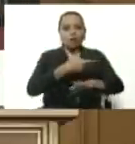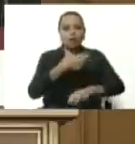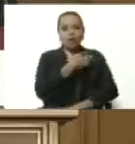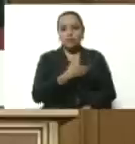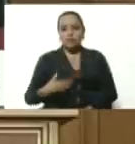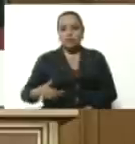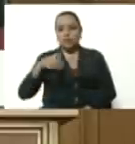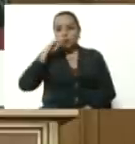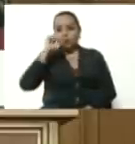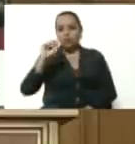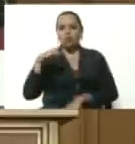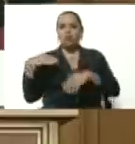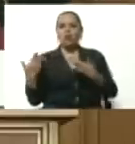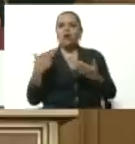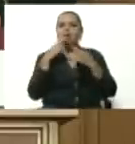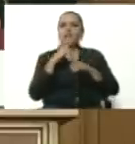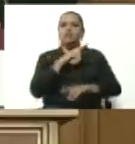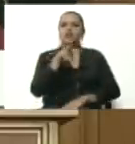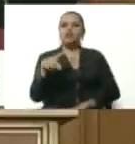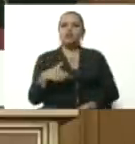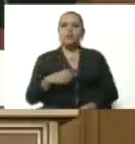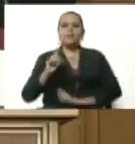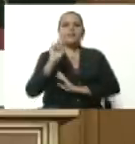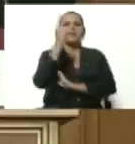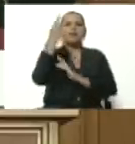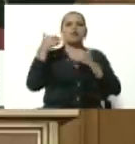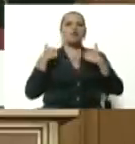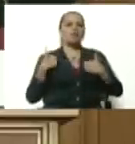Maduro. ¿Cuál fue la respuesta nuestra? El ser humano primero.